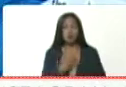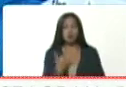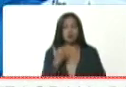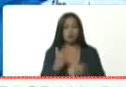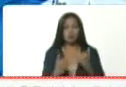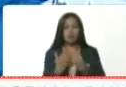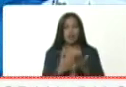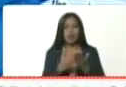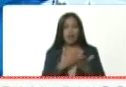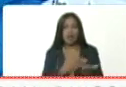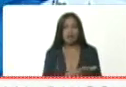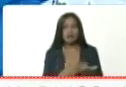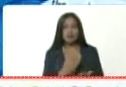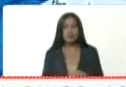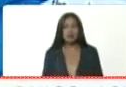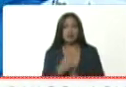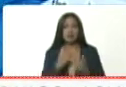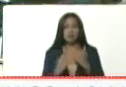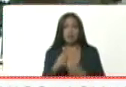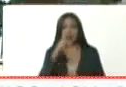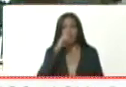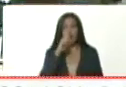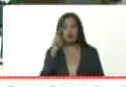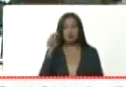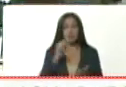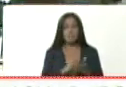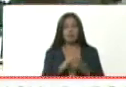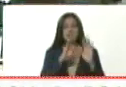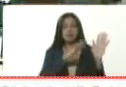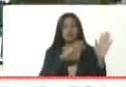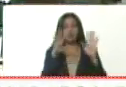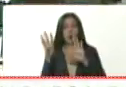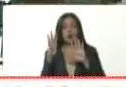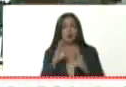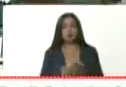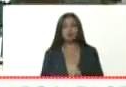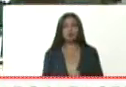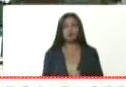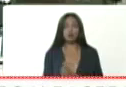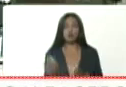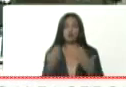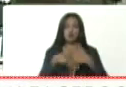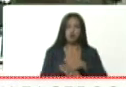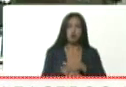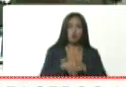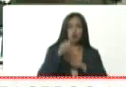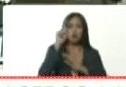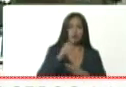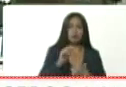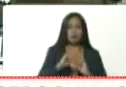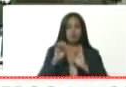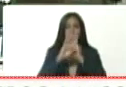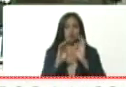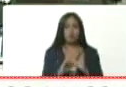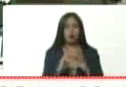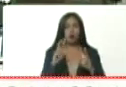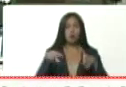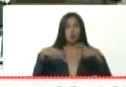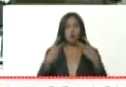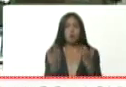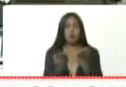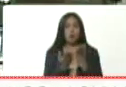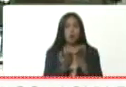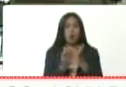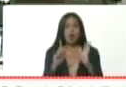antes que termine el año 2019 y se incorporen como nuevas escuelas